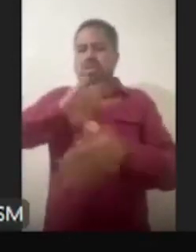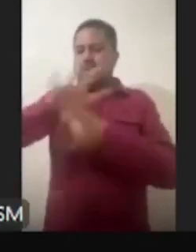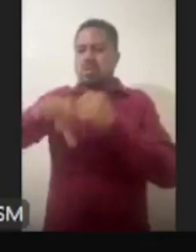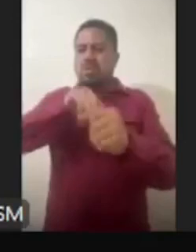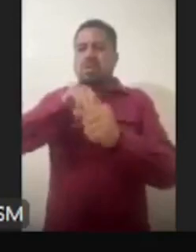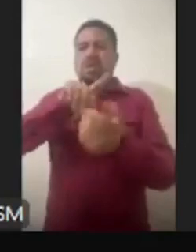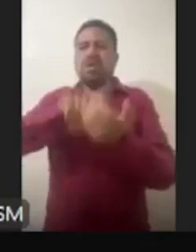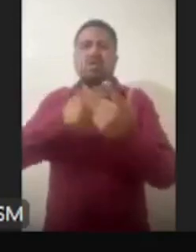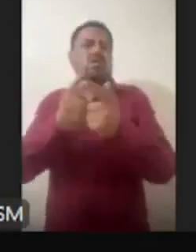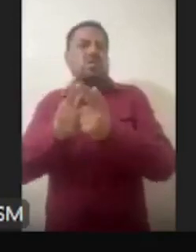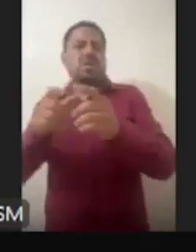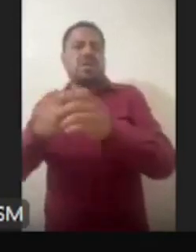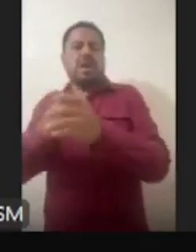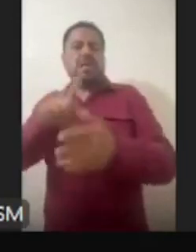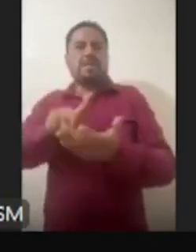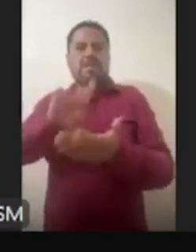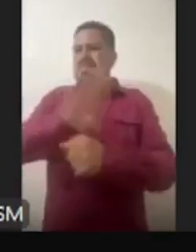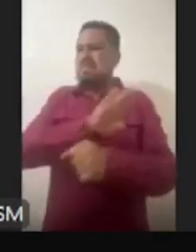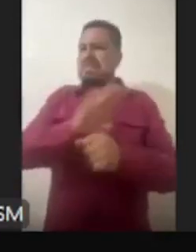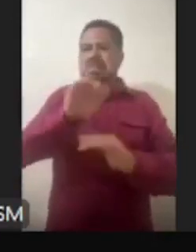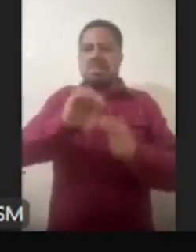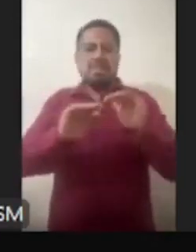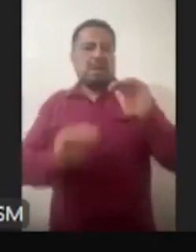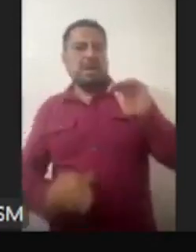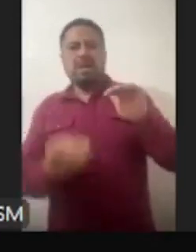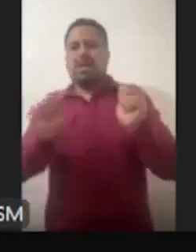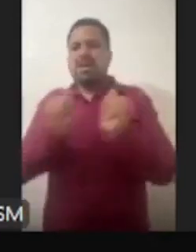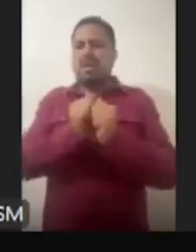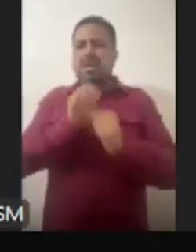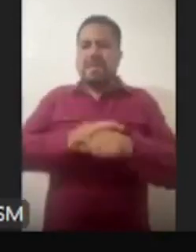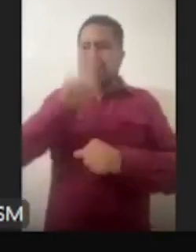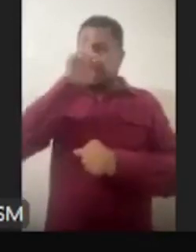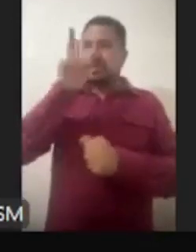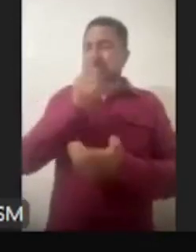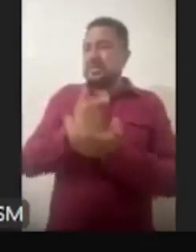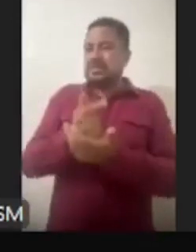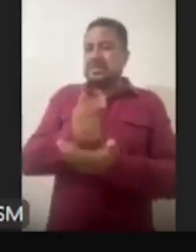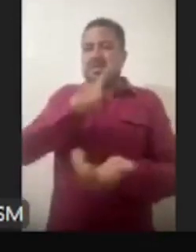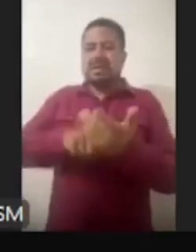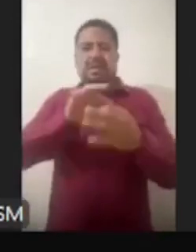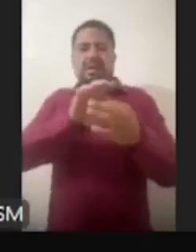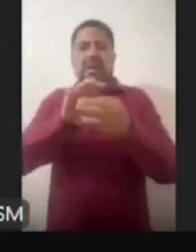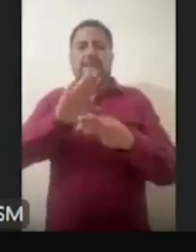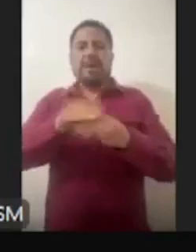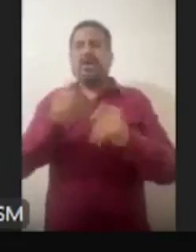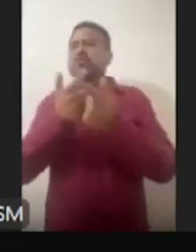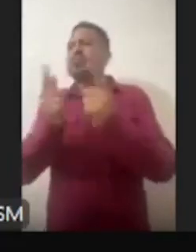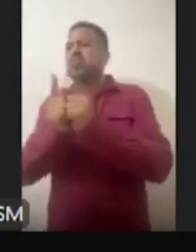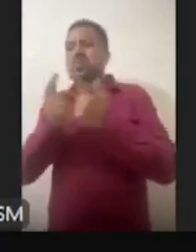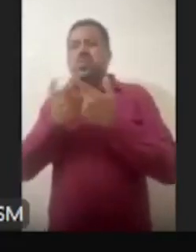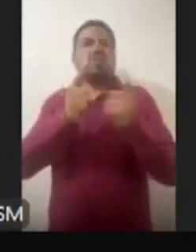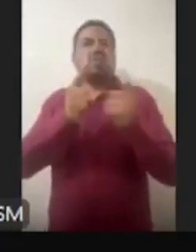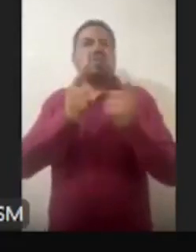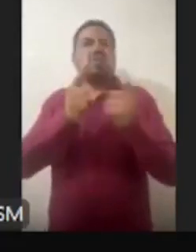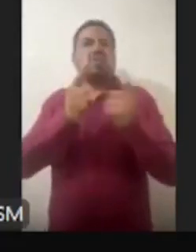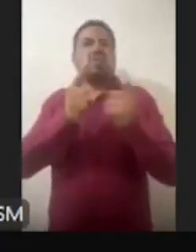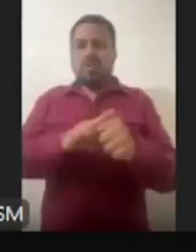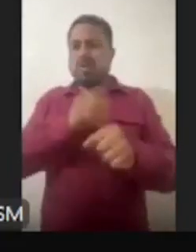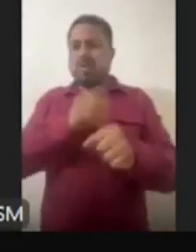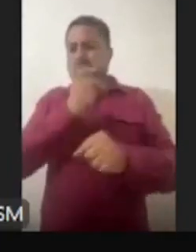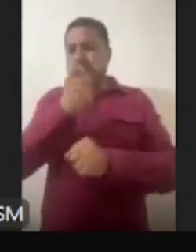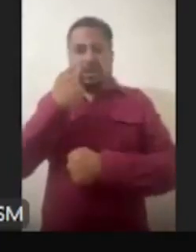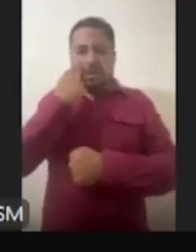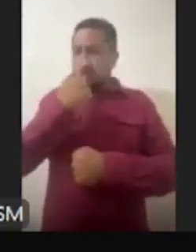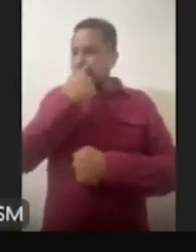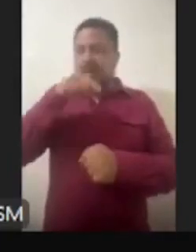de desventaja en la etapa más crucial del proceso electoral con respecto a los demás partidos. Por tanto, considera que este tribunal debe reparar